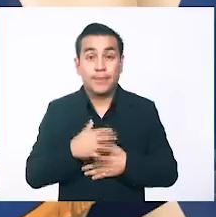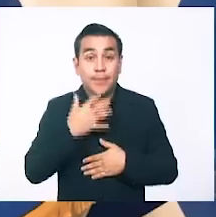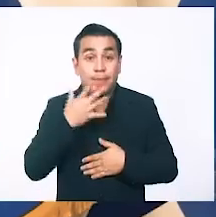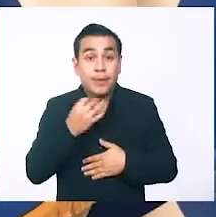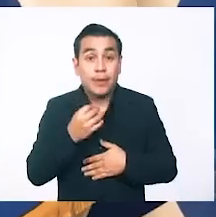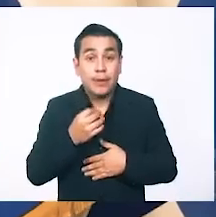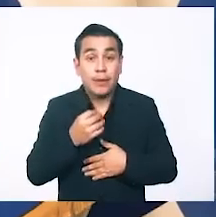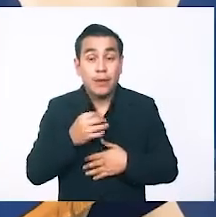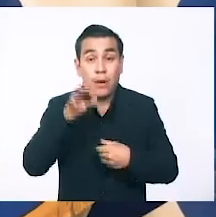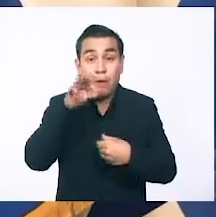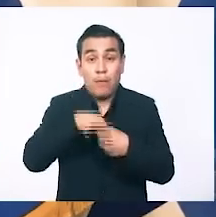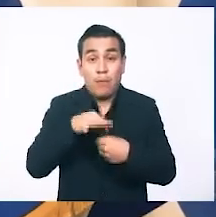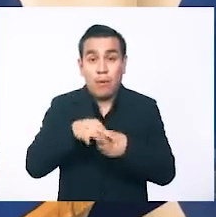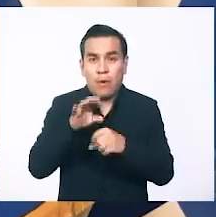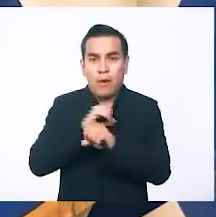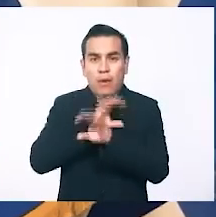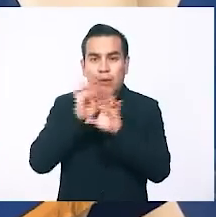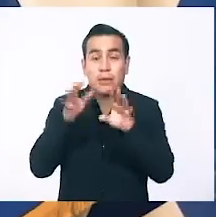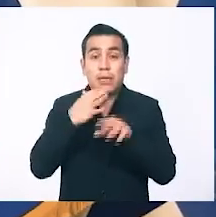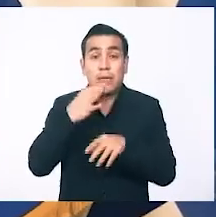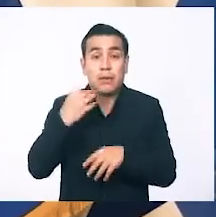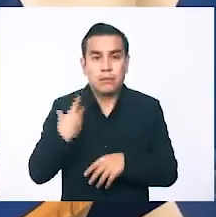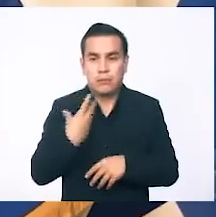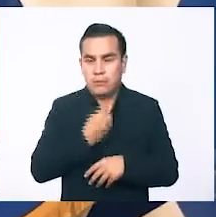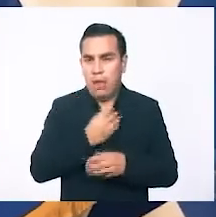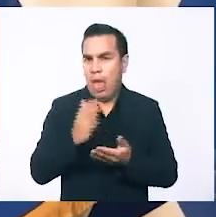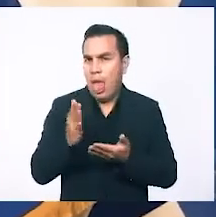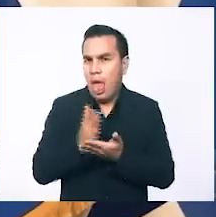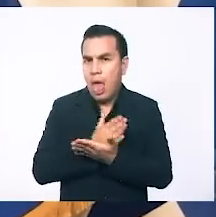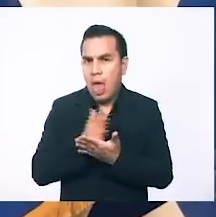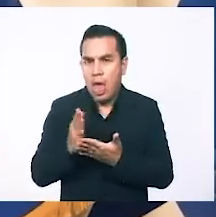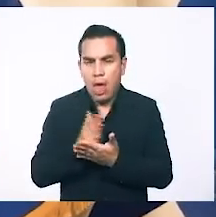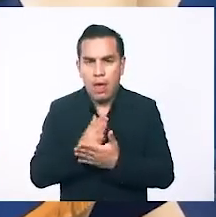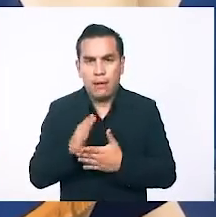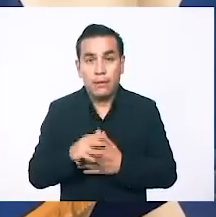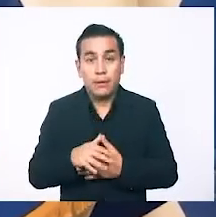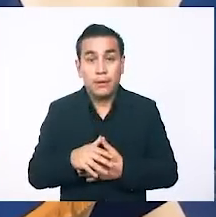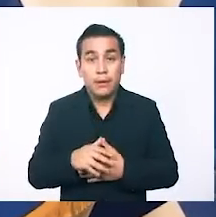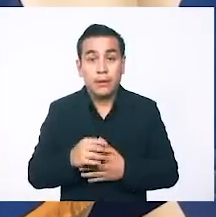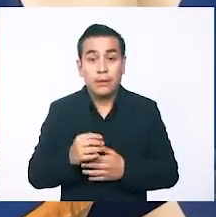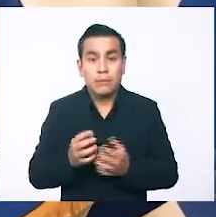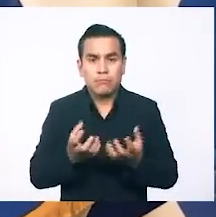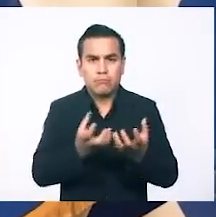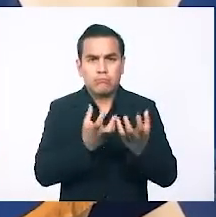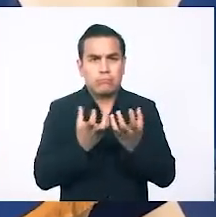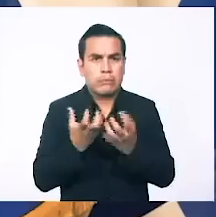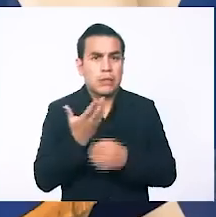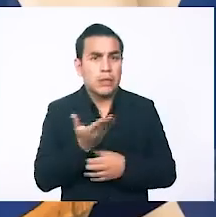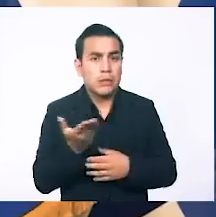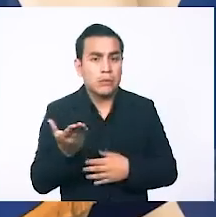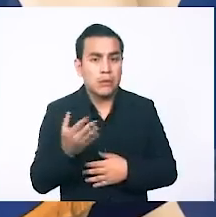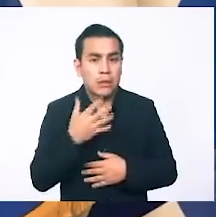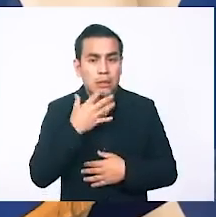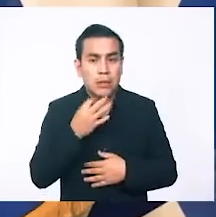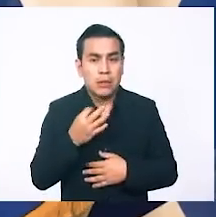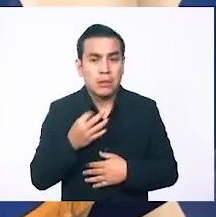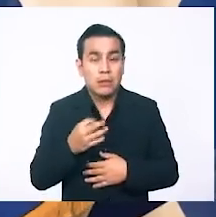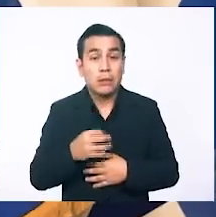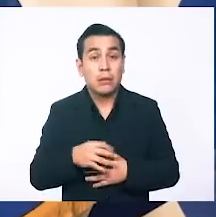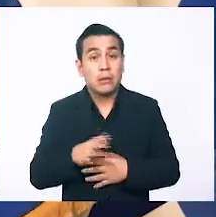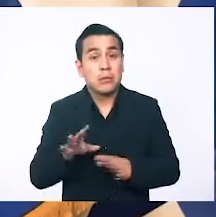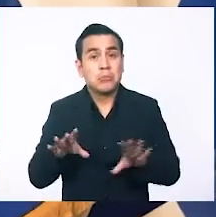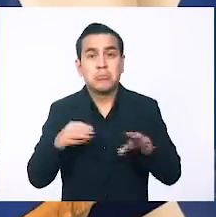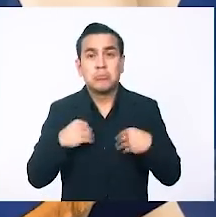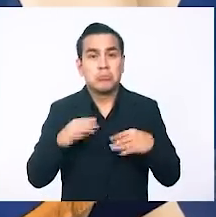Contado los votos por la oposición. No los contamos nosotros. De hecho, pusimos un montón de recursos y no los